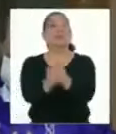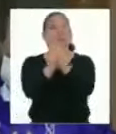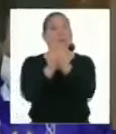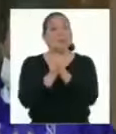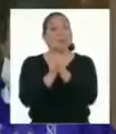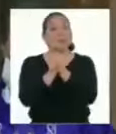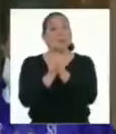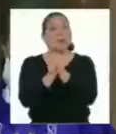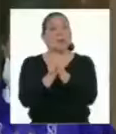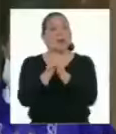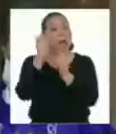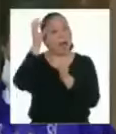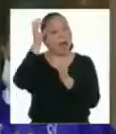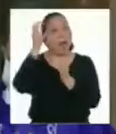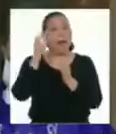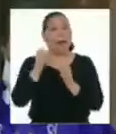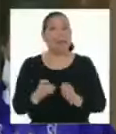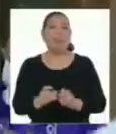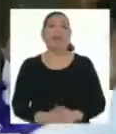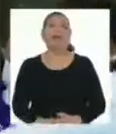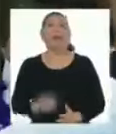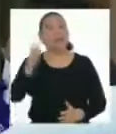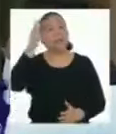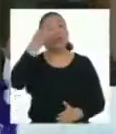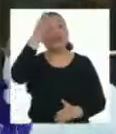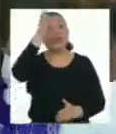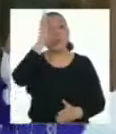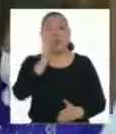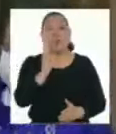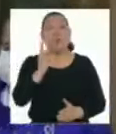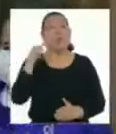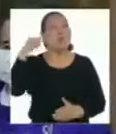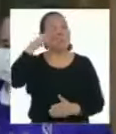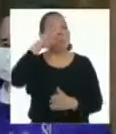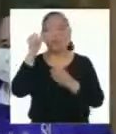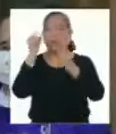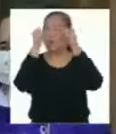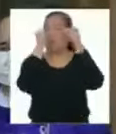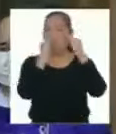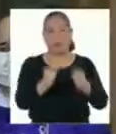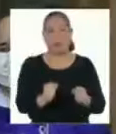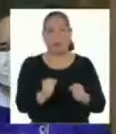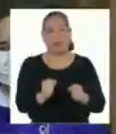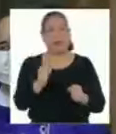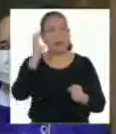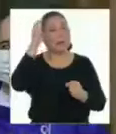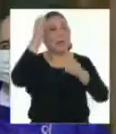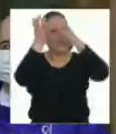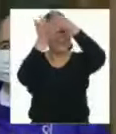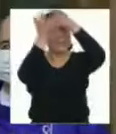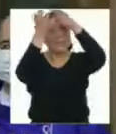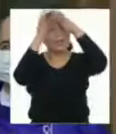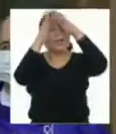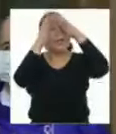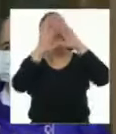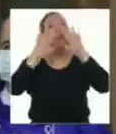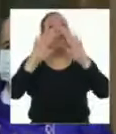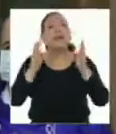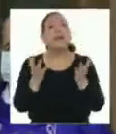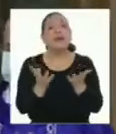rezando el credo. Creo en Dios, Padre Todopoderoso, Creador del cielo y de la